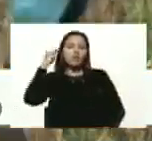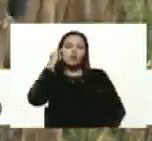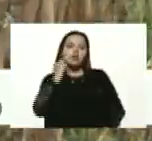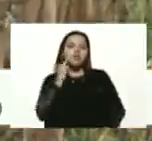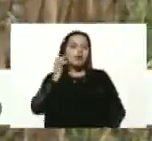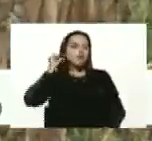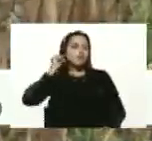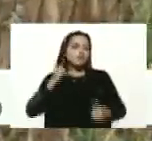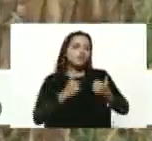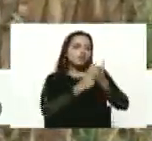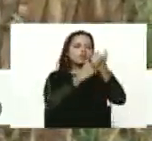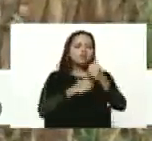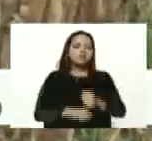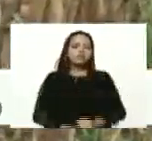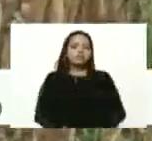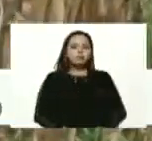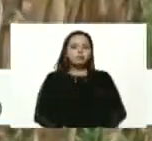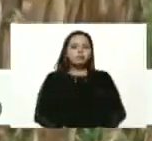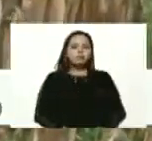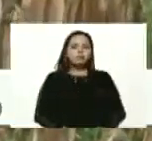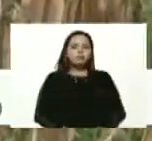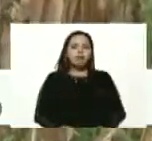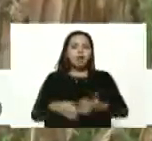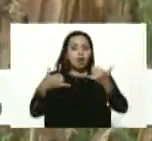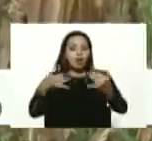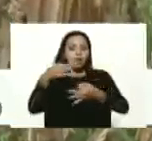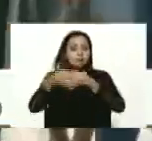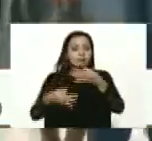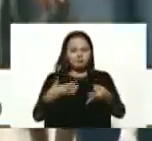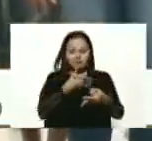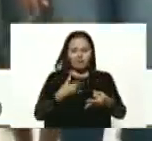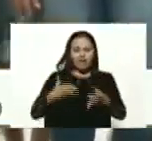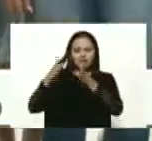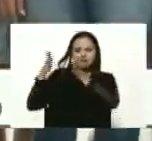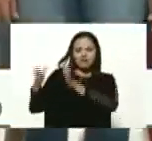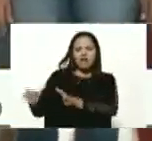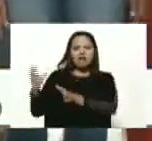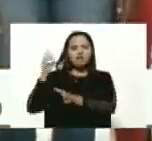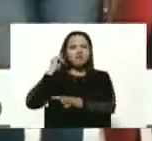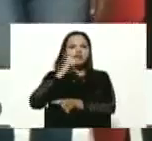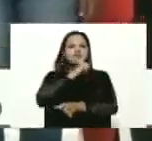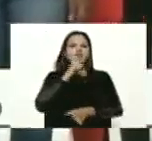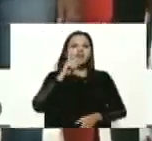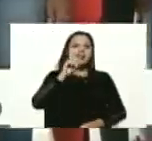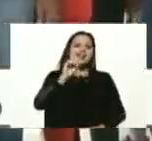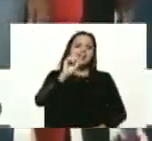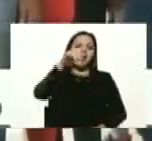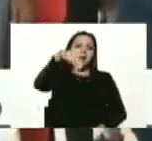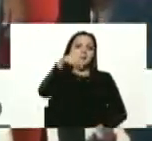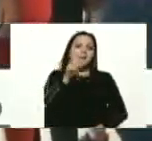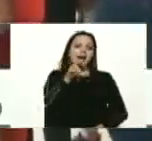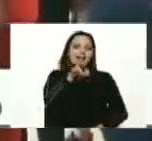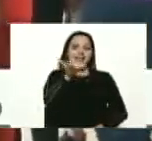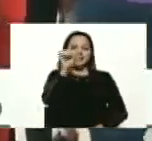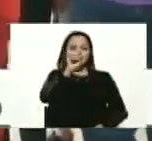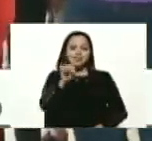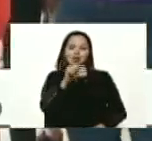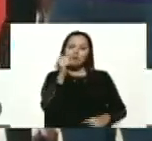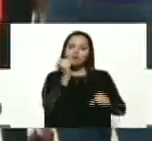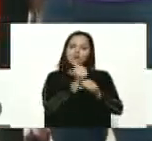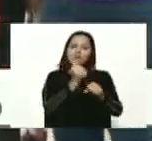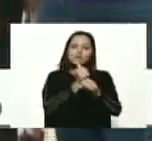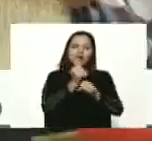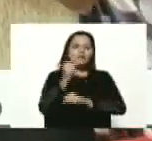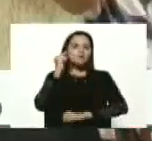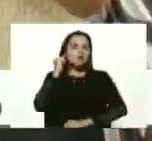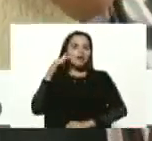y feminista. Pero para hablarle de eso, prefiero que lo haga la compañera Damaris Figueroa, que está acá a mi lado y es mujer productora y